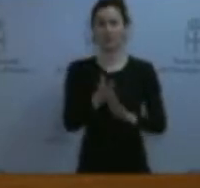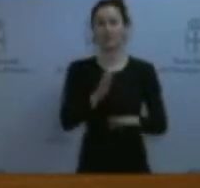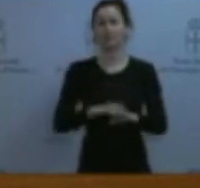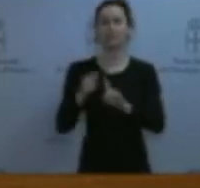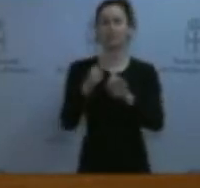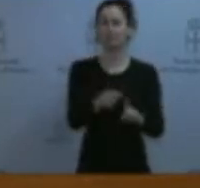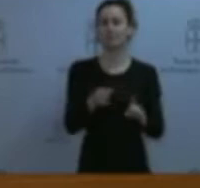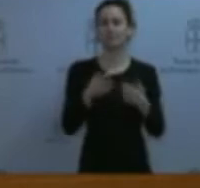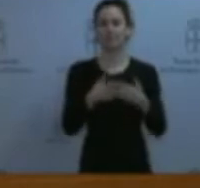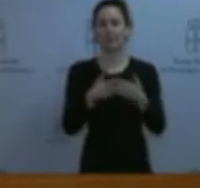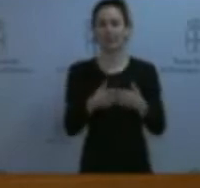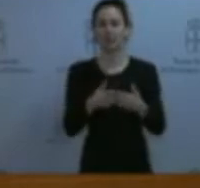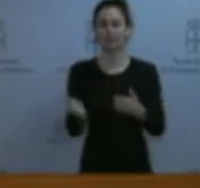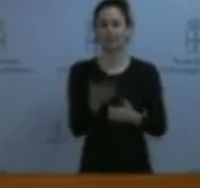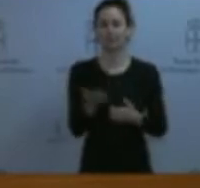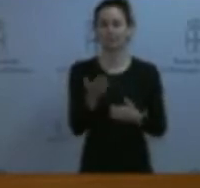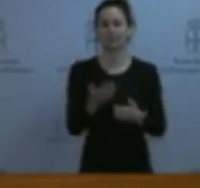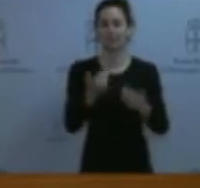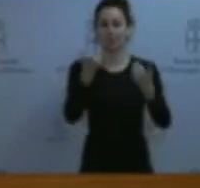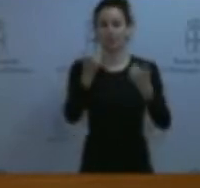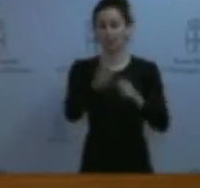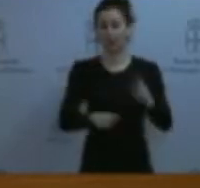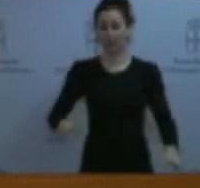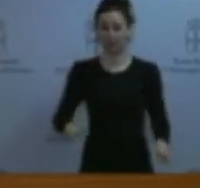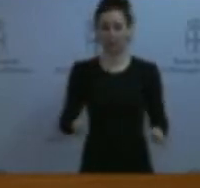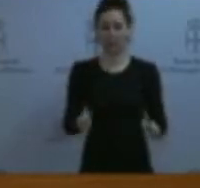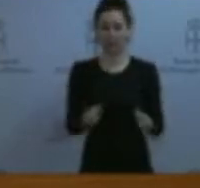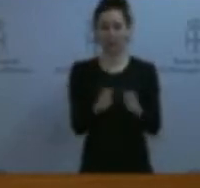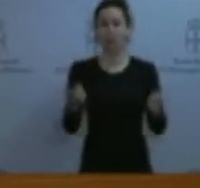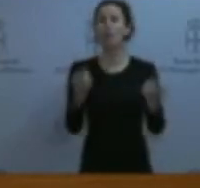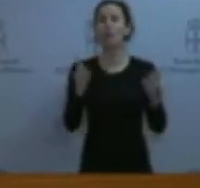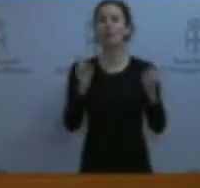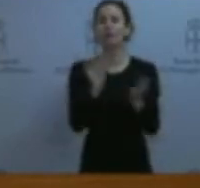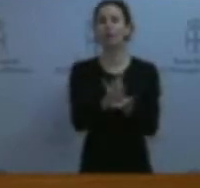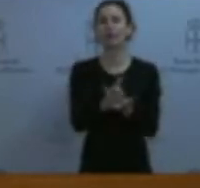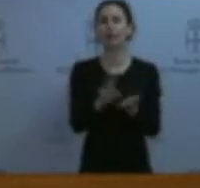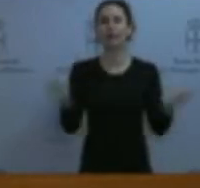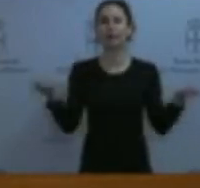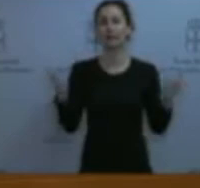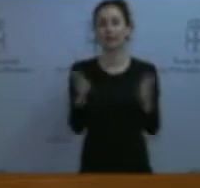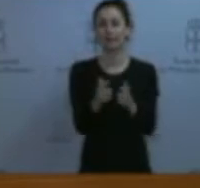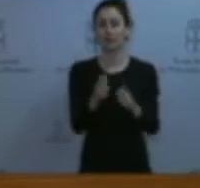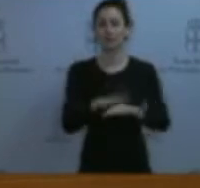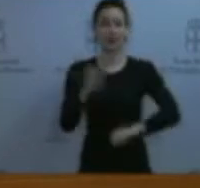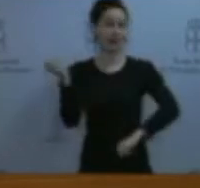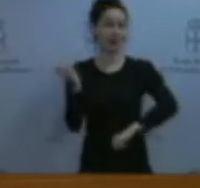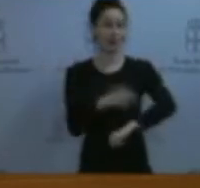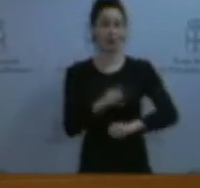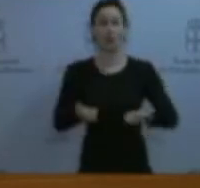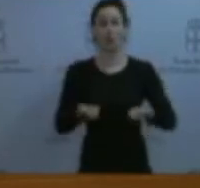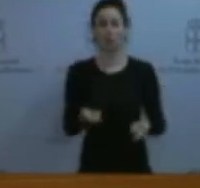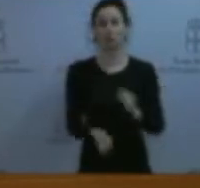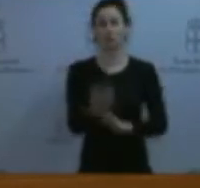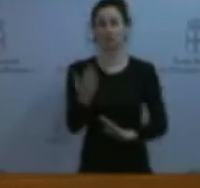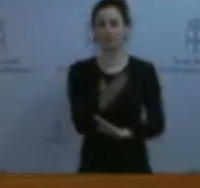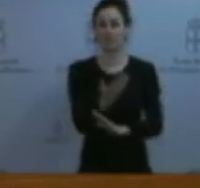a la mecanización del trabajo. Reducir puestos de empleo para ahorrarnos costes de producción